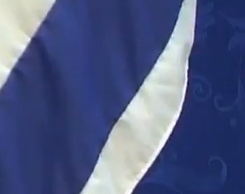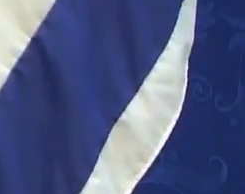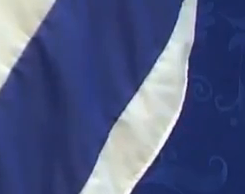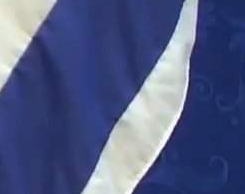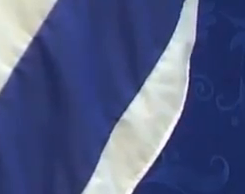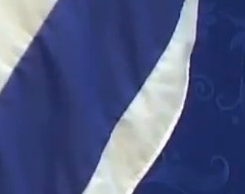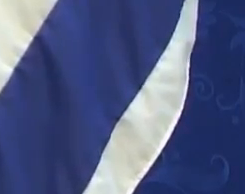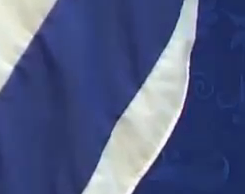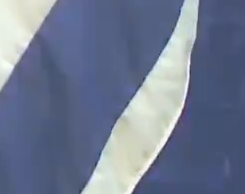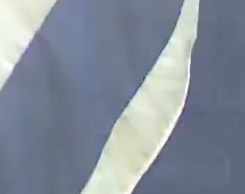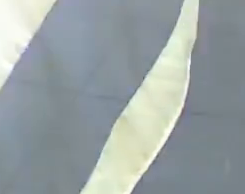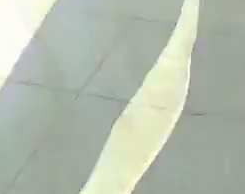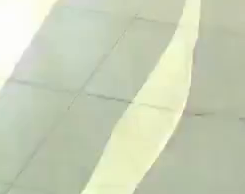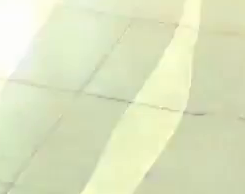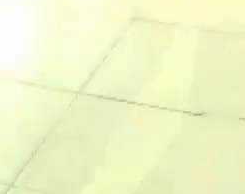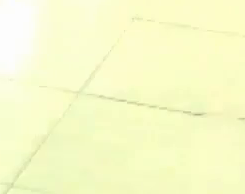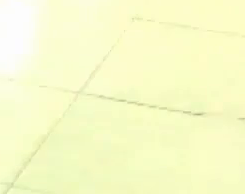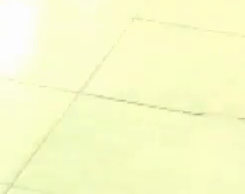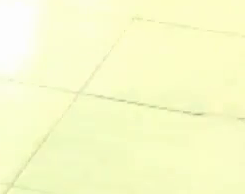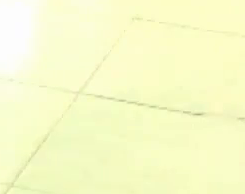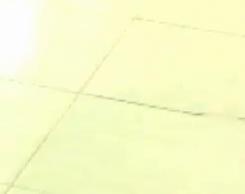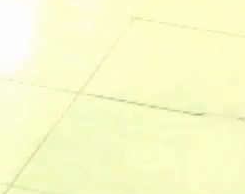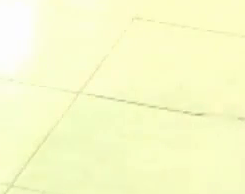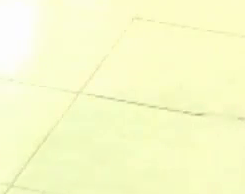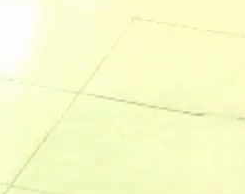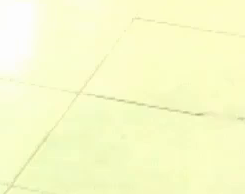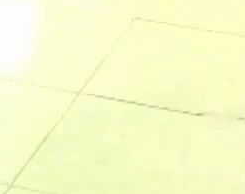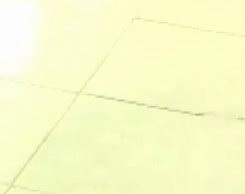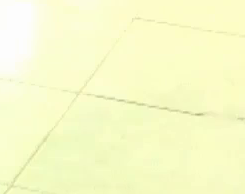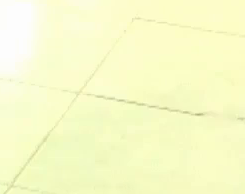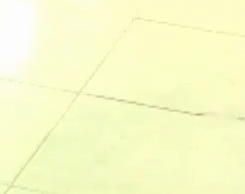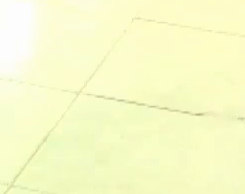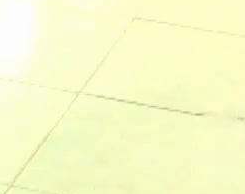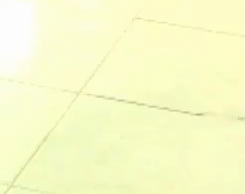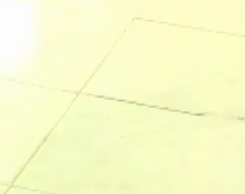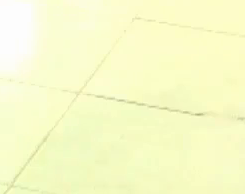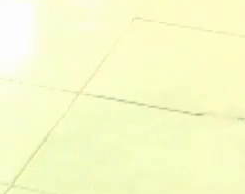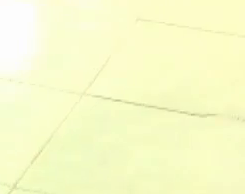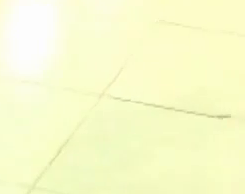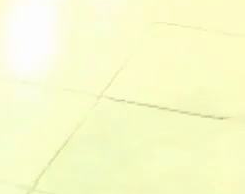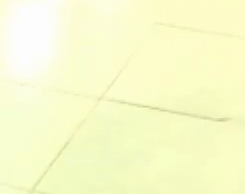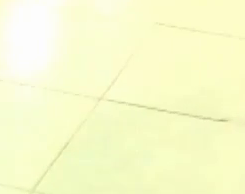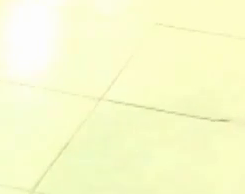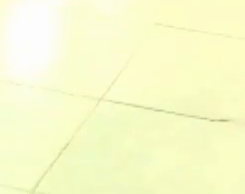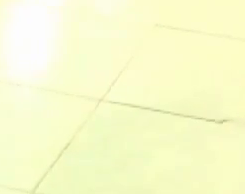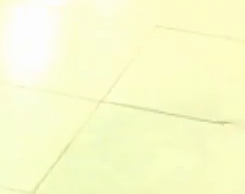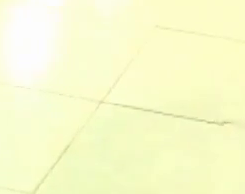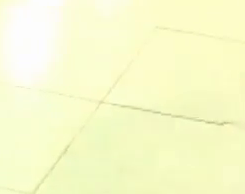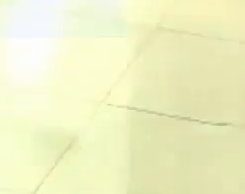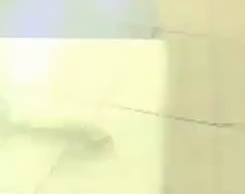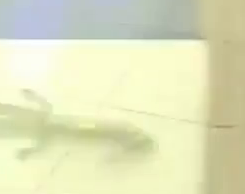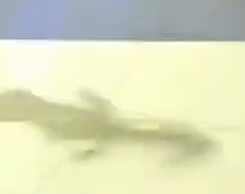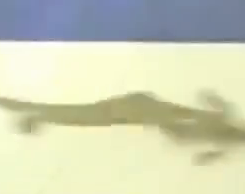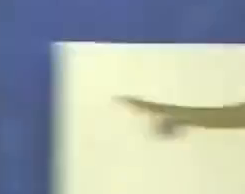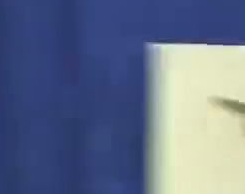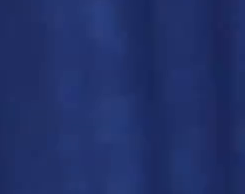Hay potestades muy fuertes que hoy han venido a luchar. Y Cristo hoy va a dar la victoria.